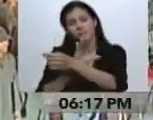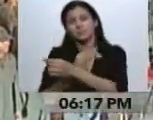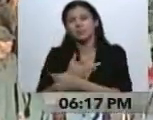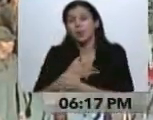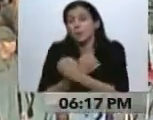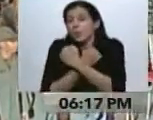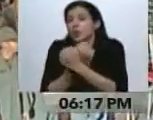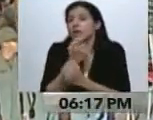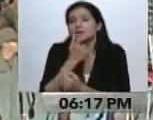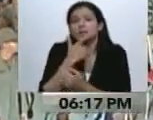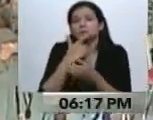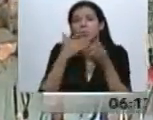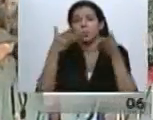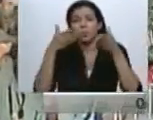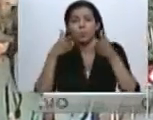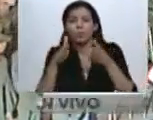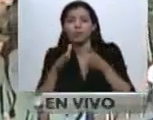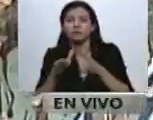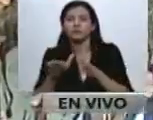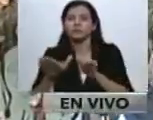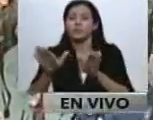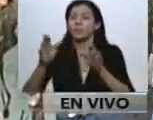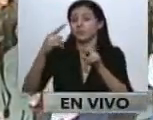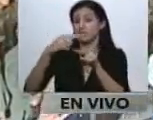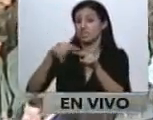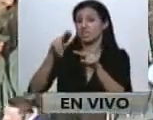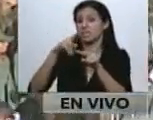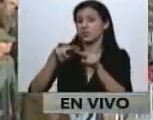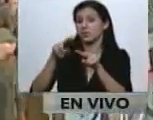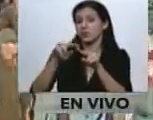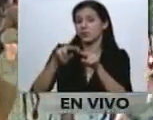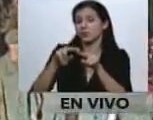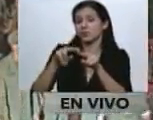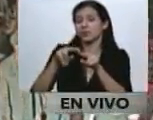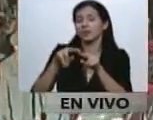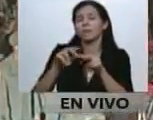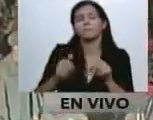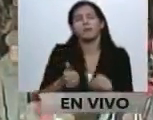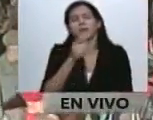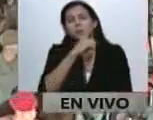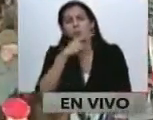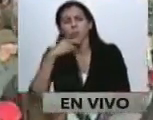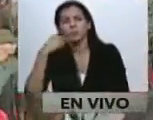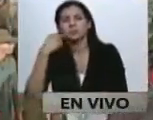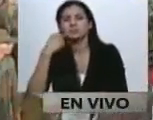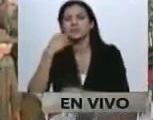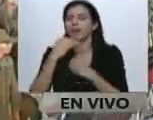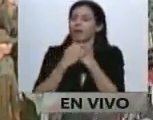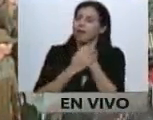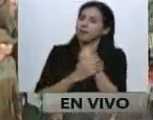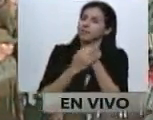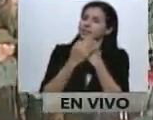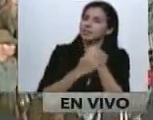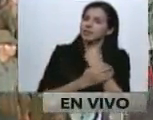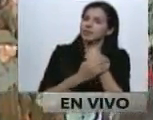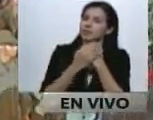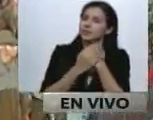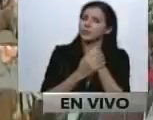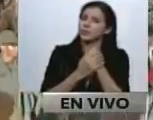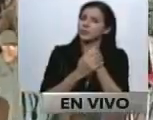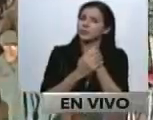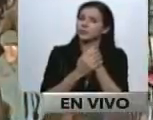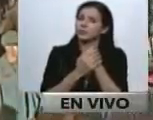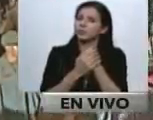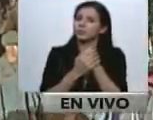cuando nace por un niño y el más dulce cariño se cobija en